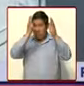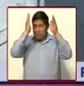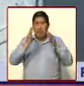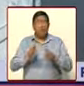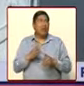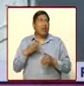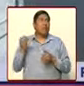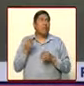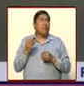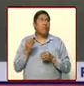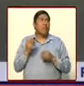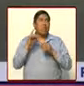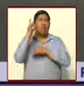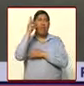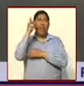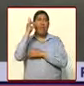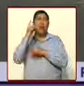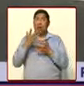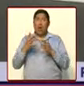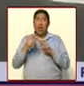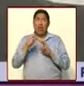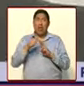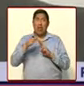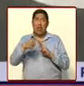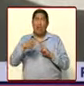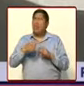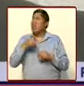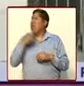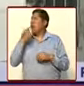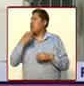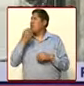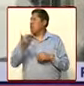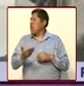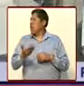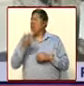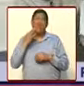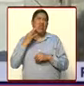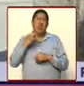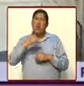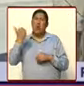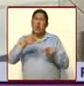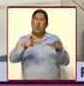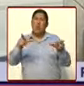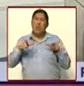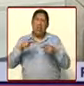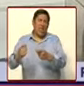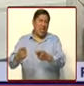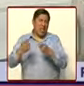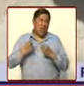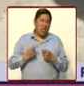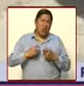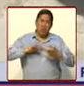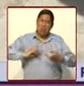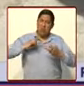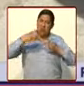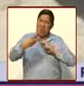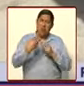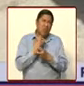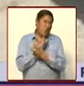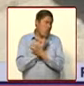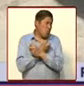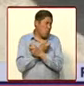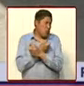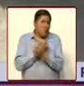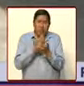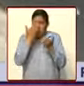aquí en Bolivia, que existe un banco de huesos. No sé exactamente dónde hay, en